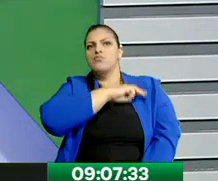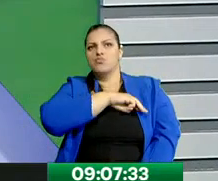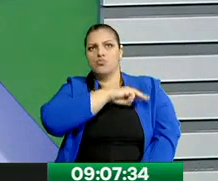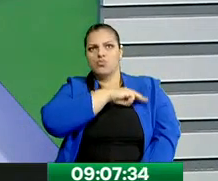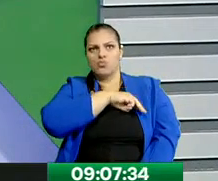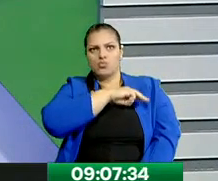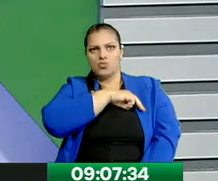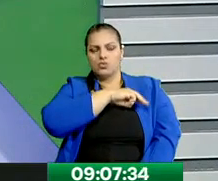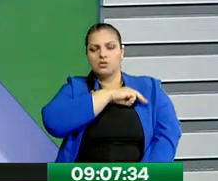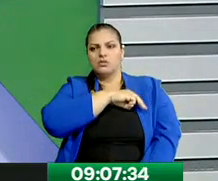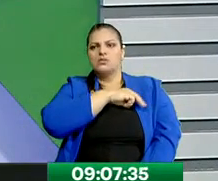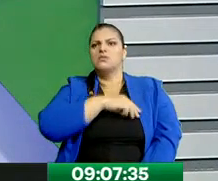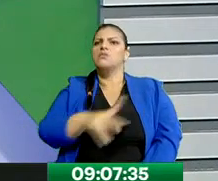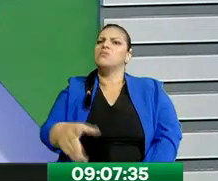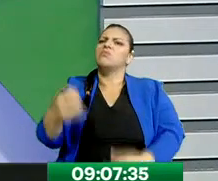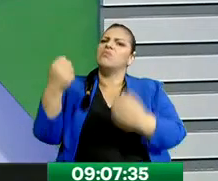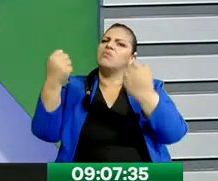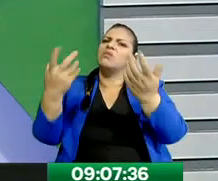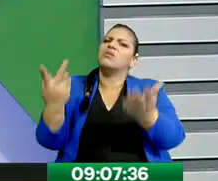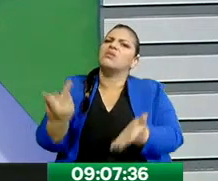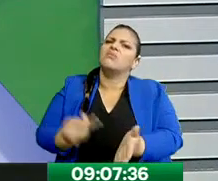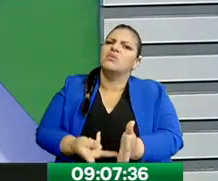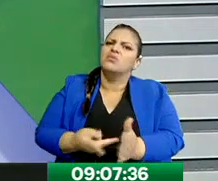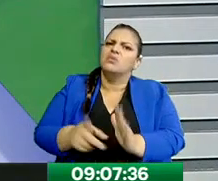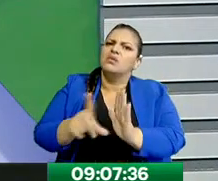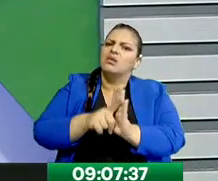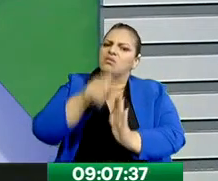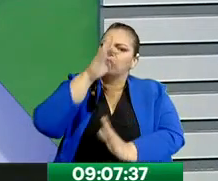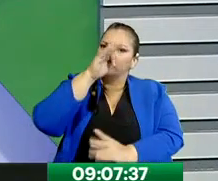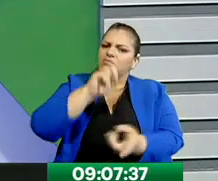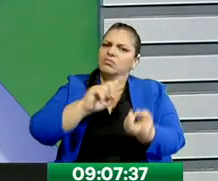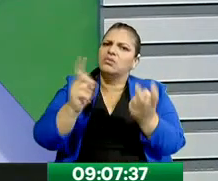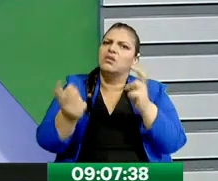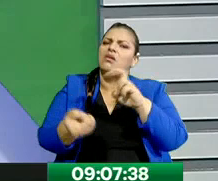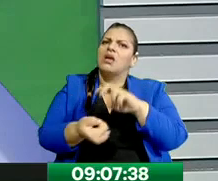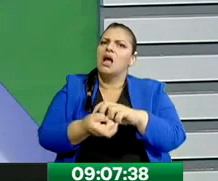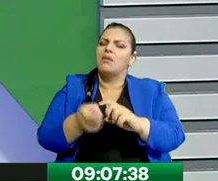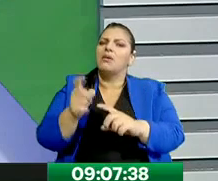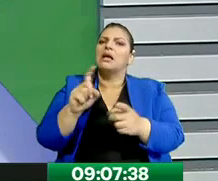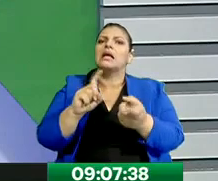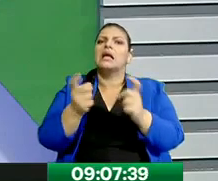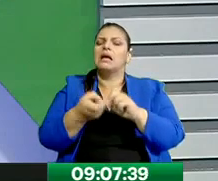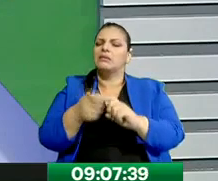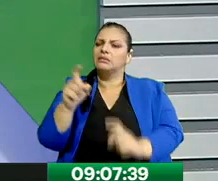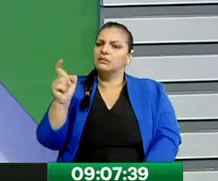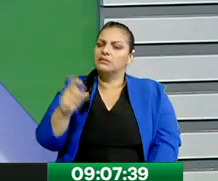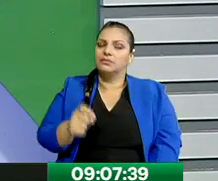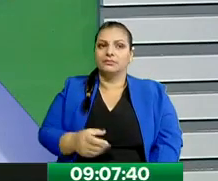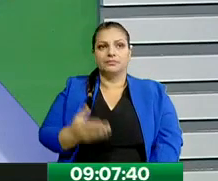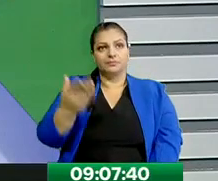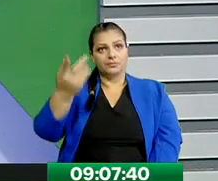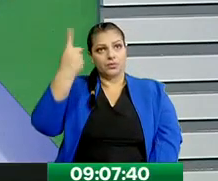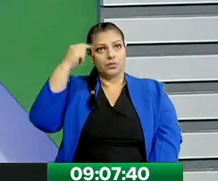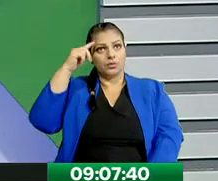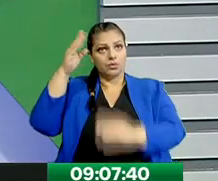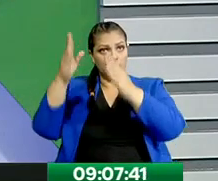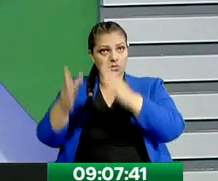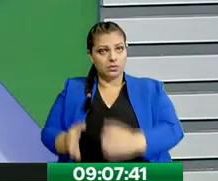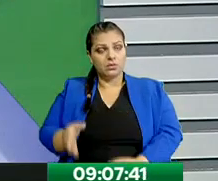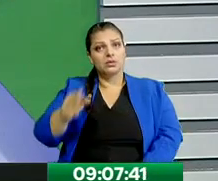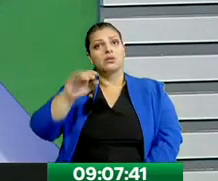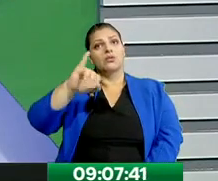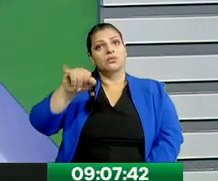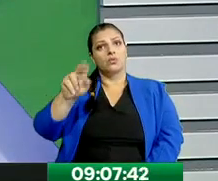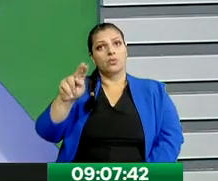y el director de transporte público de la ATM, Fernando Amador, se reunieron con dirigentes de los taxistas. Jorge Escobar